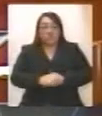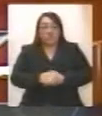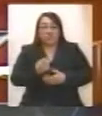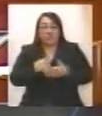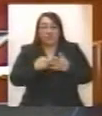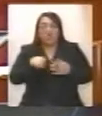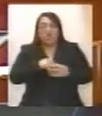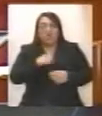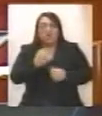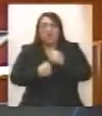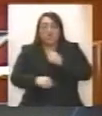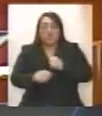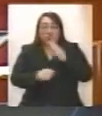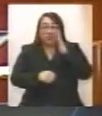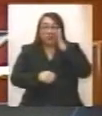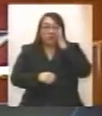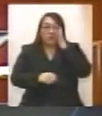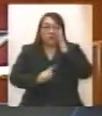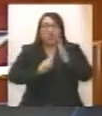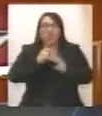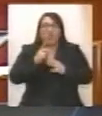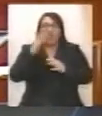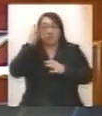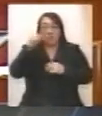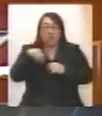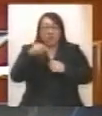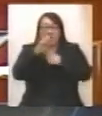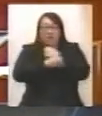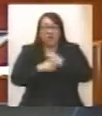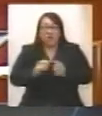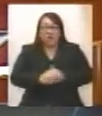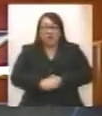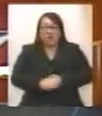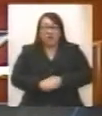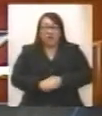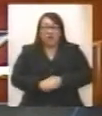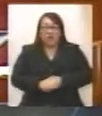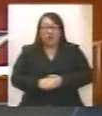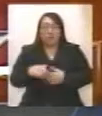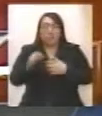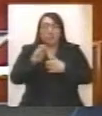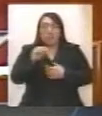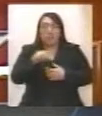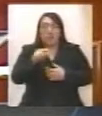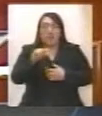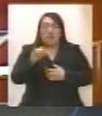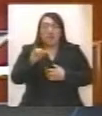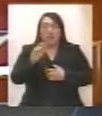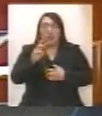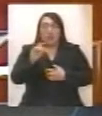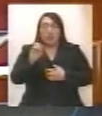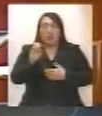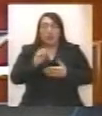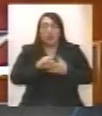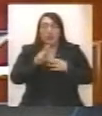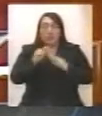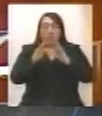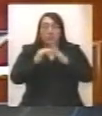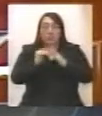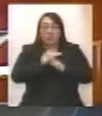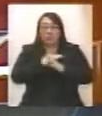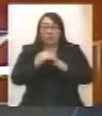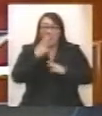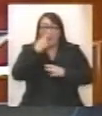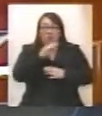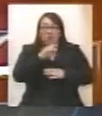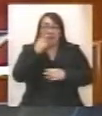son nuestros hijos, orgullo y futuro del Perú. El programa Jali Warma atiende hoy a más de 2,5 millones de niños